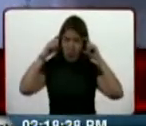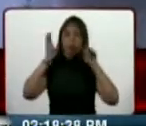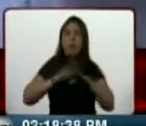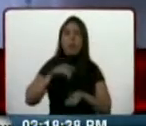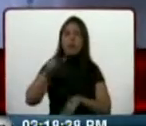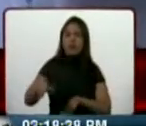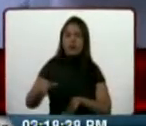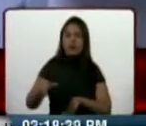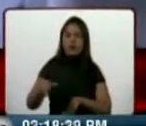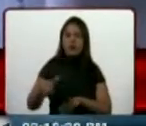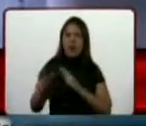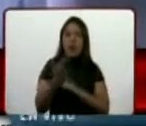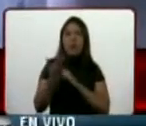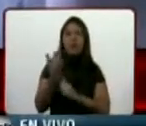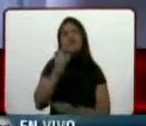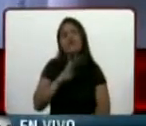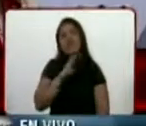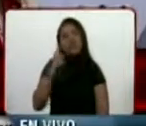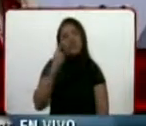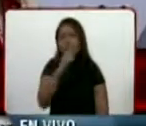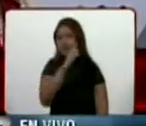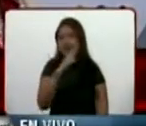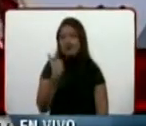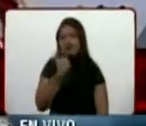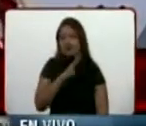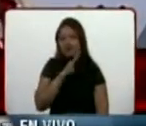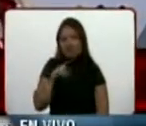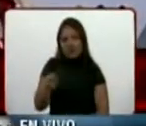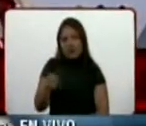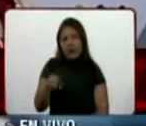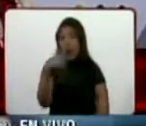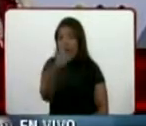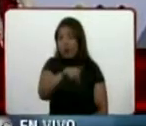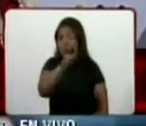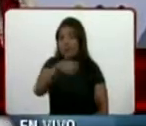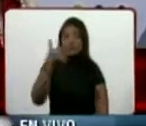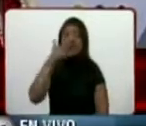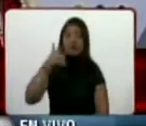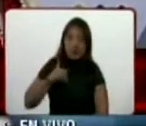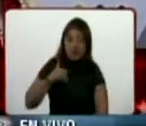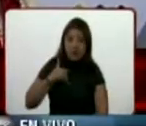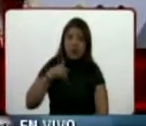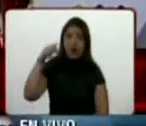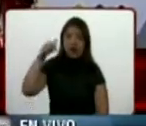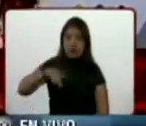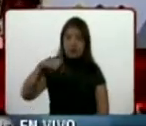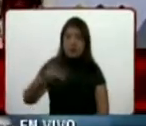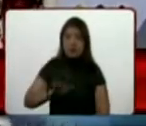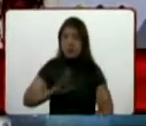está curándose una conjuntivitis. Huguito también nos llamó. Aquí está